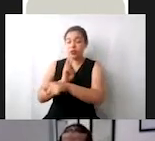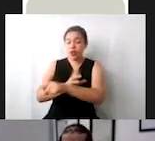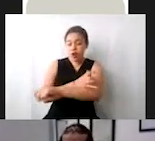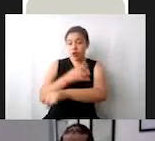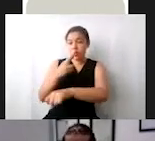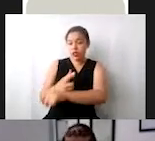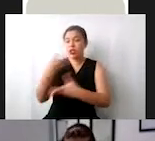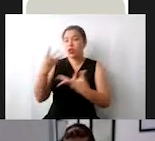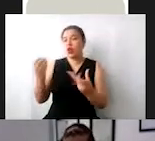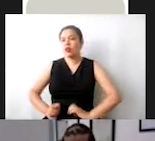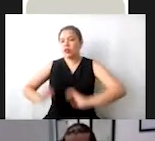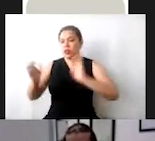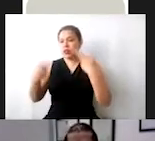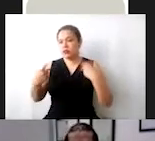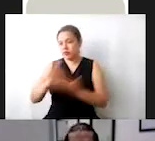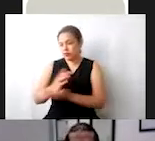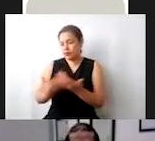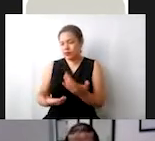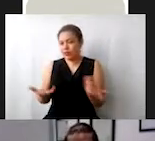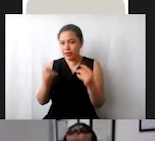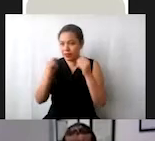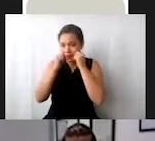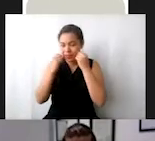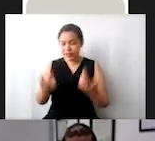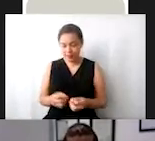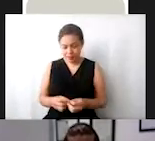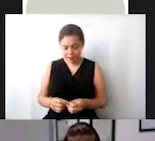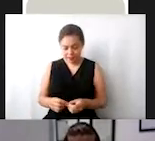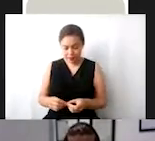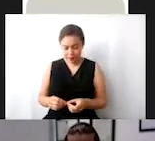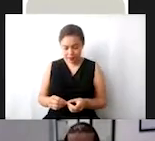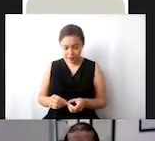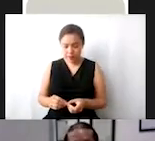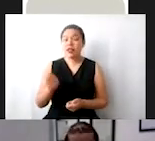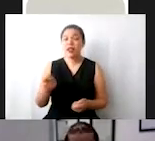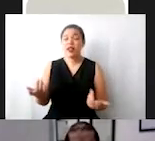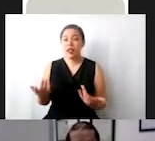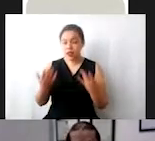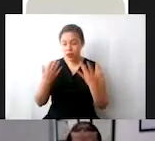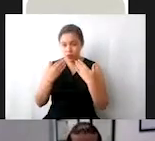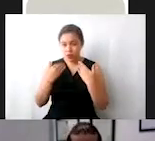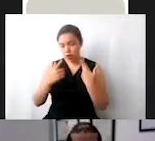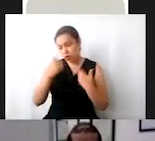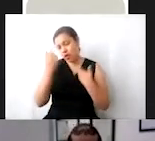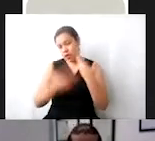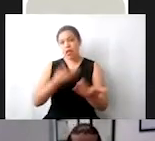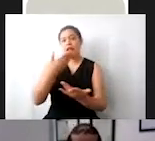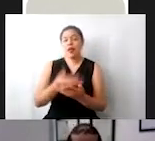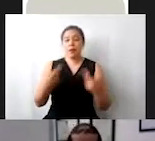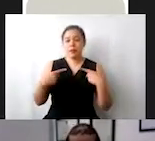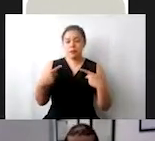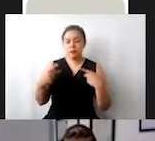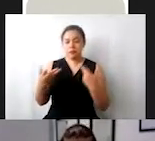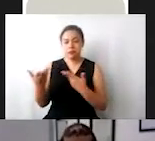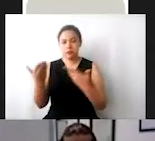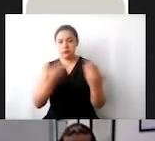del contratante. Es decir, no hay, para calificar la puesta a disposición del personal, no